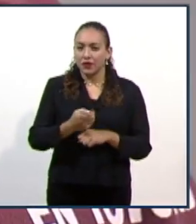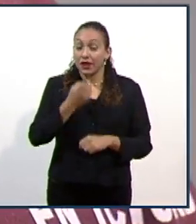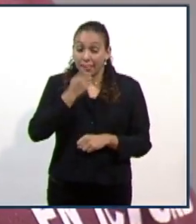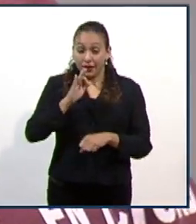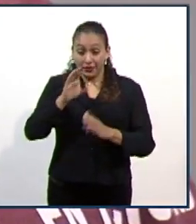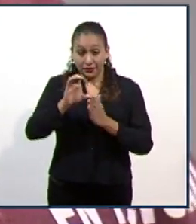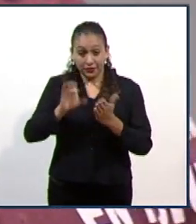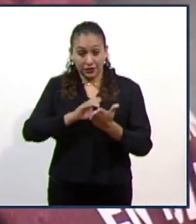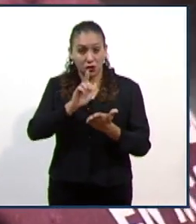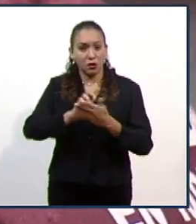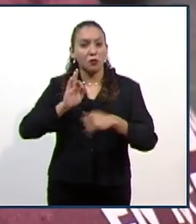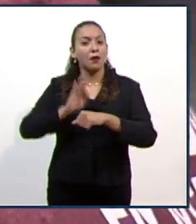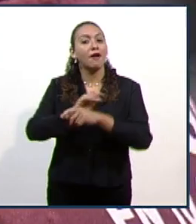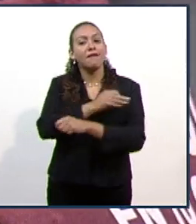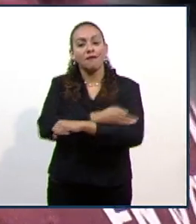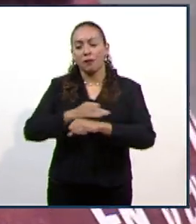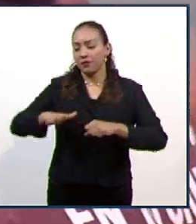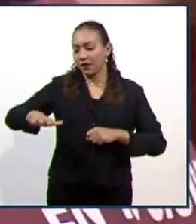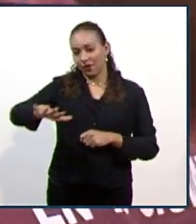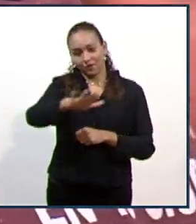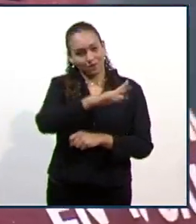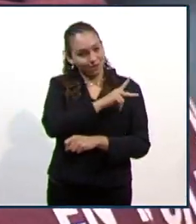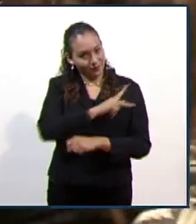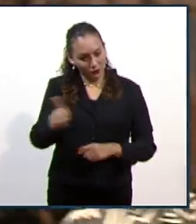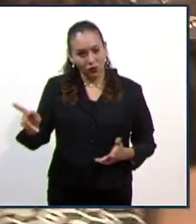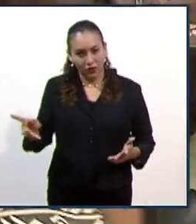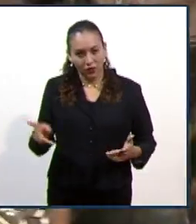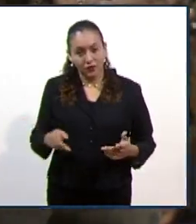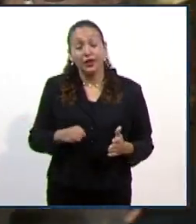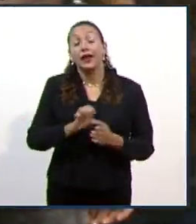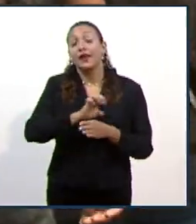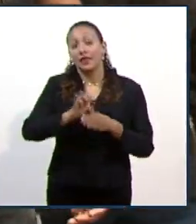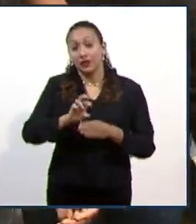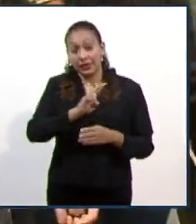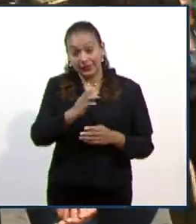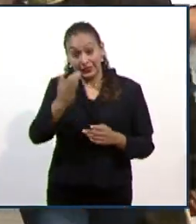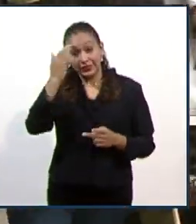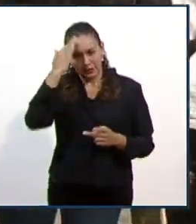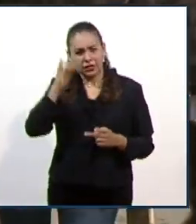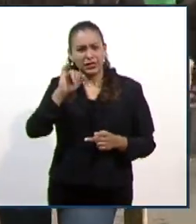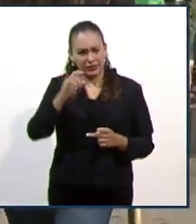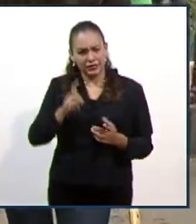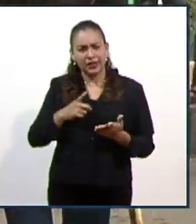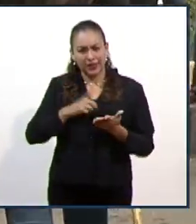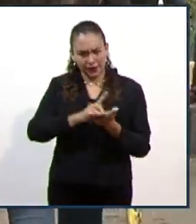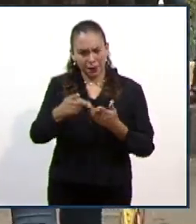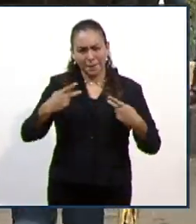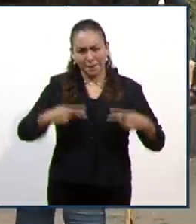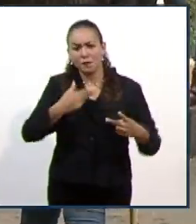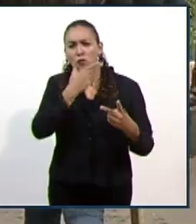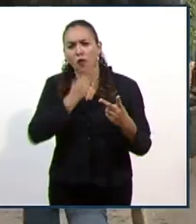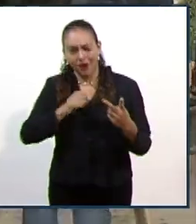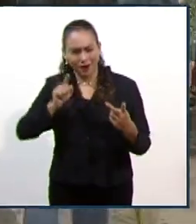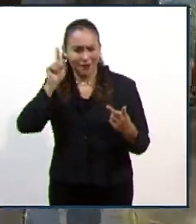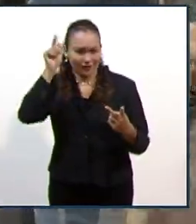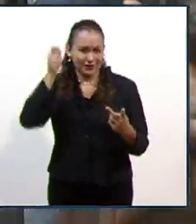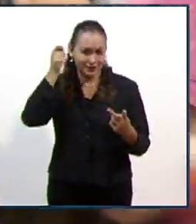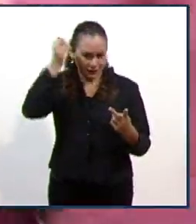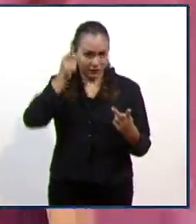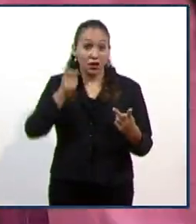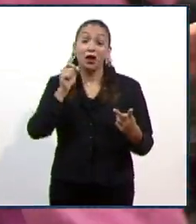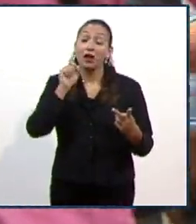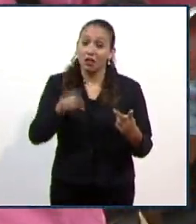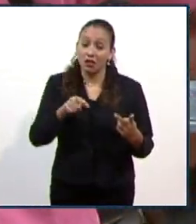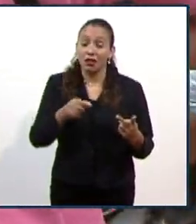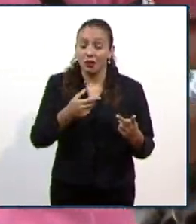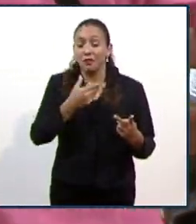todo tipo de familias, por lo que si se reconoce un derecho a las parejas heterosexuales, también debe ser reconocido a